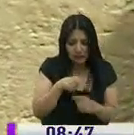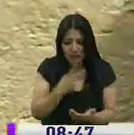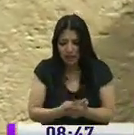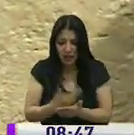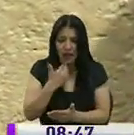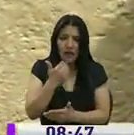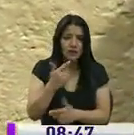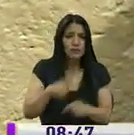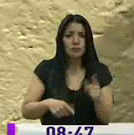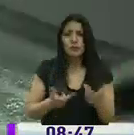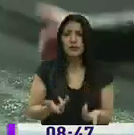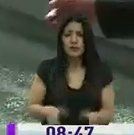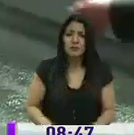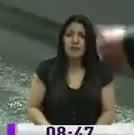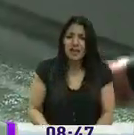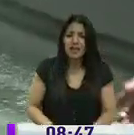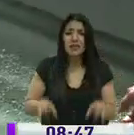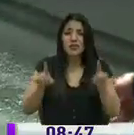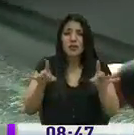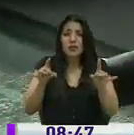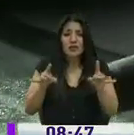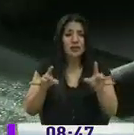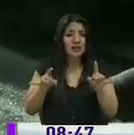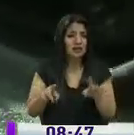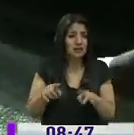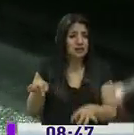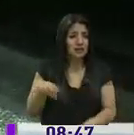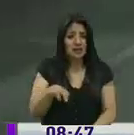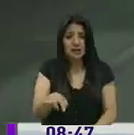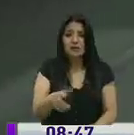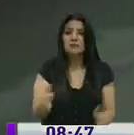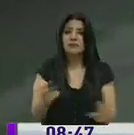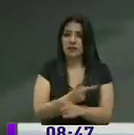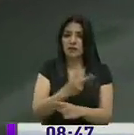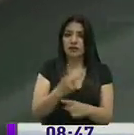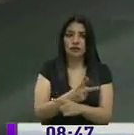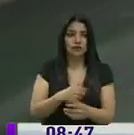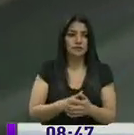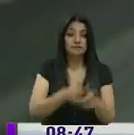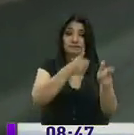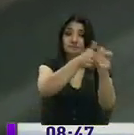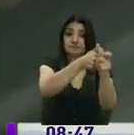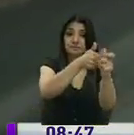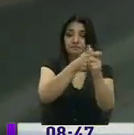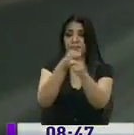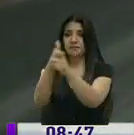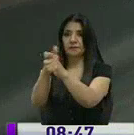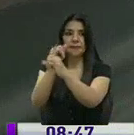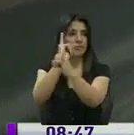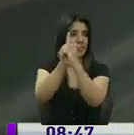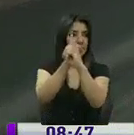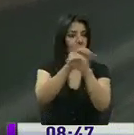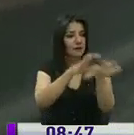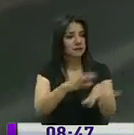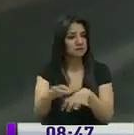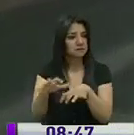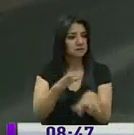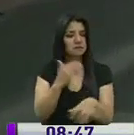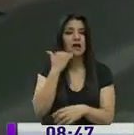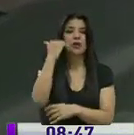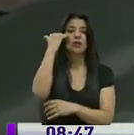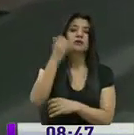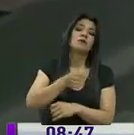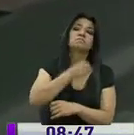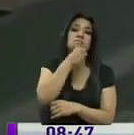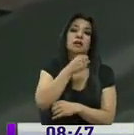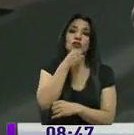puede con las piernas me tocó venir una crisis peligroso cerca existen entidades encargadas de actividades para adultos mayores por lo que